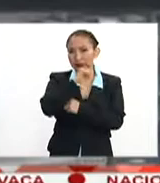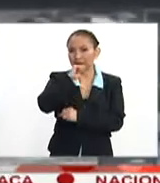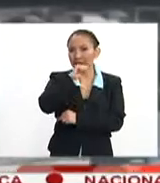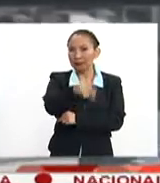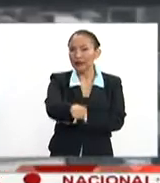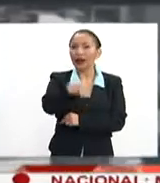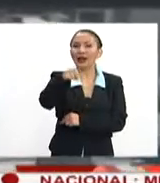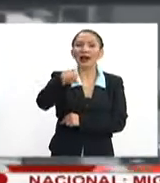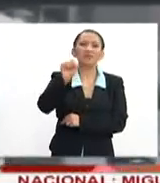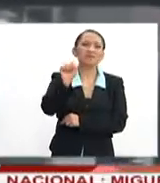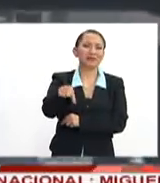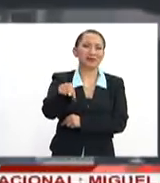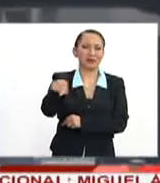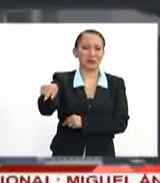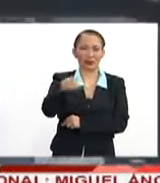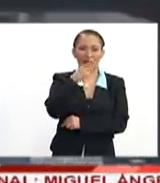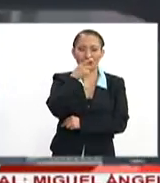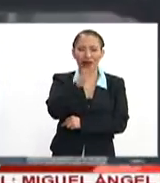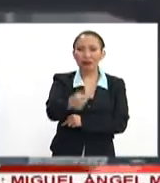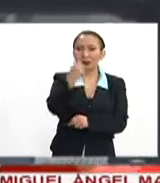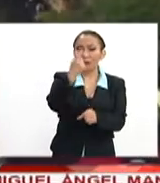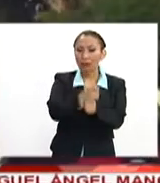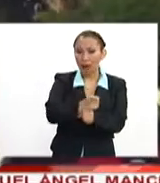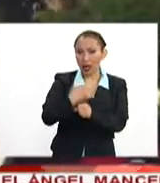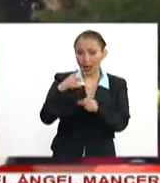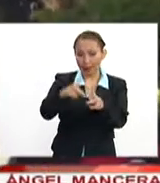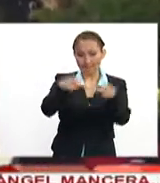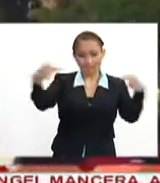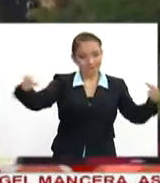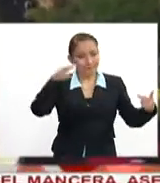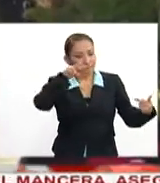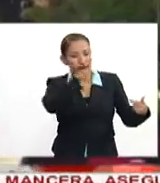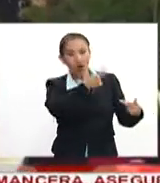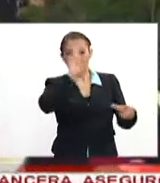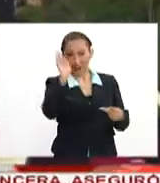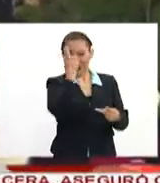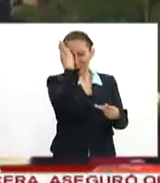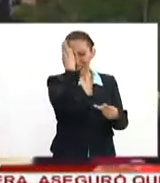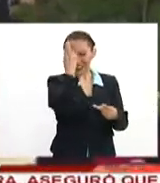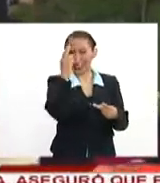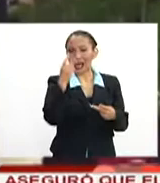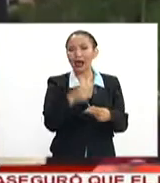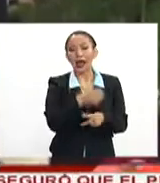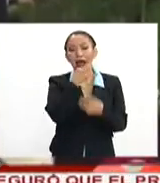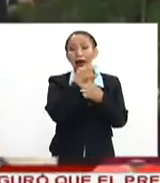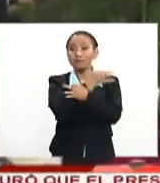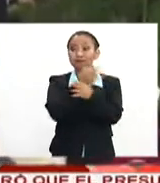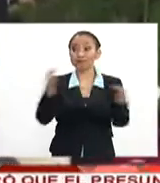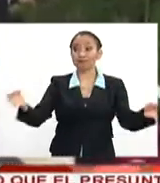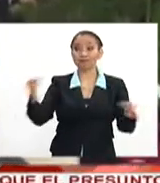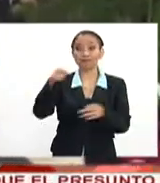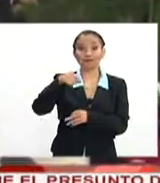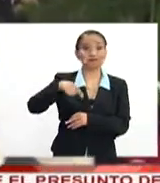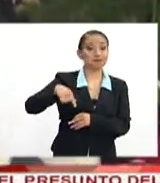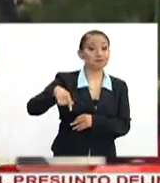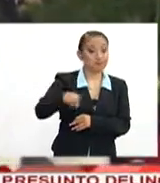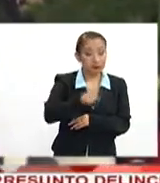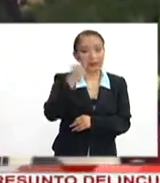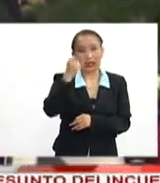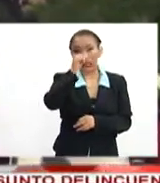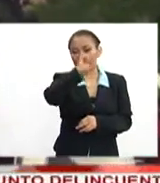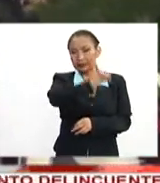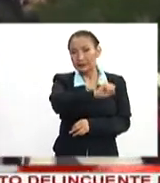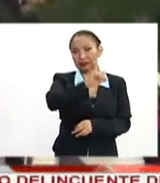También en la primera plana del periódico El Universal se da a conocer que pues